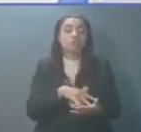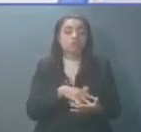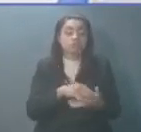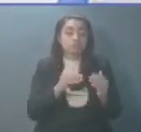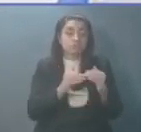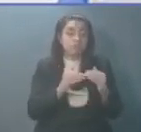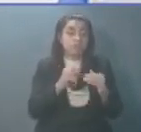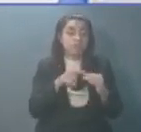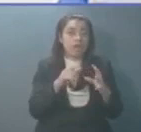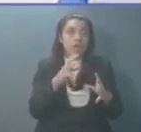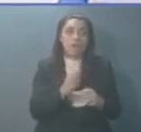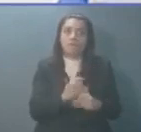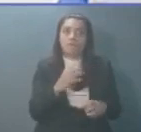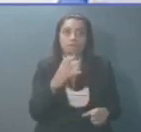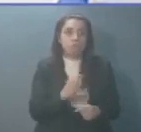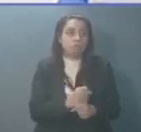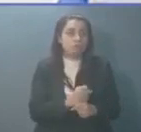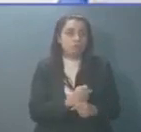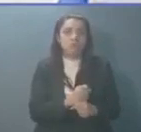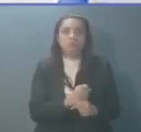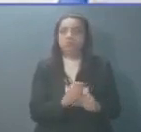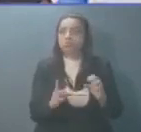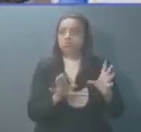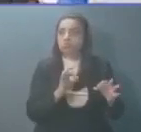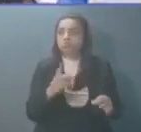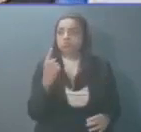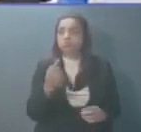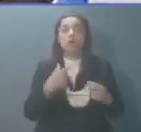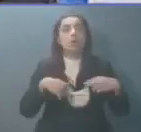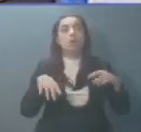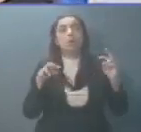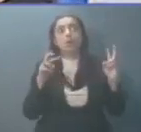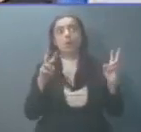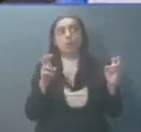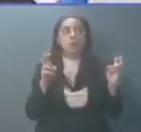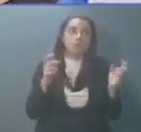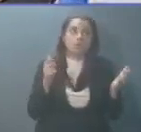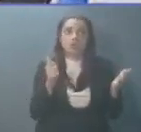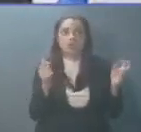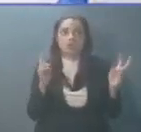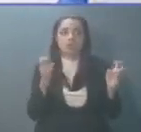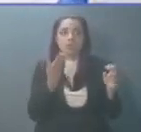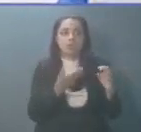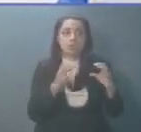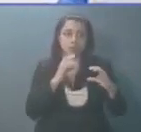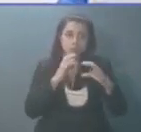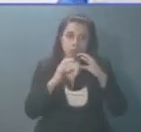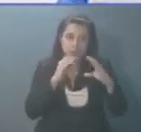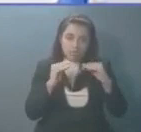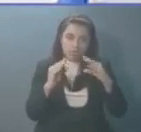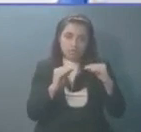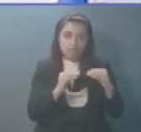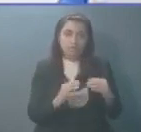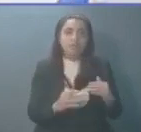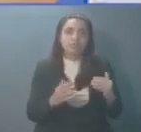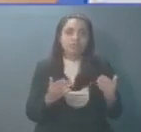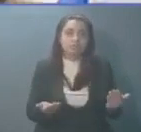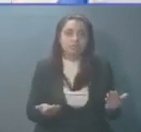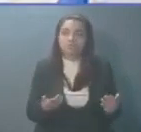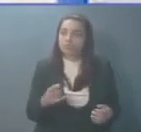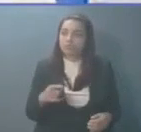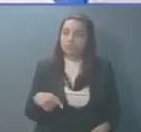hay abusos de algunos disque medios de comunicación